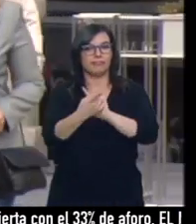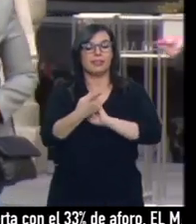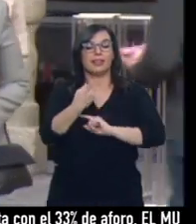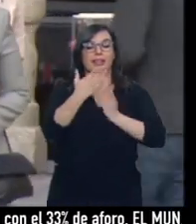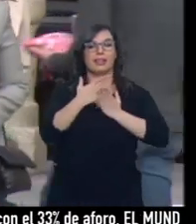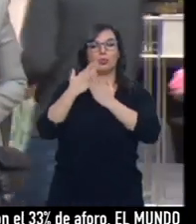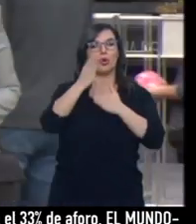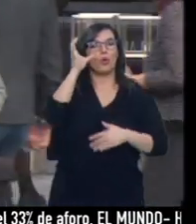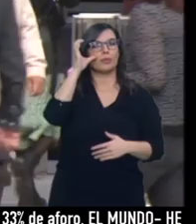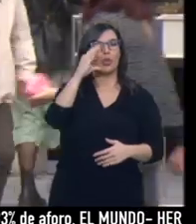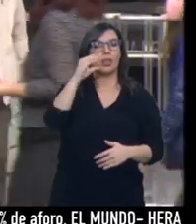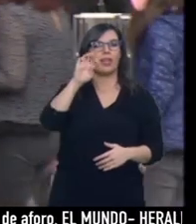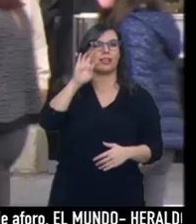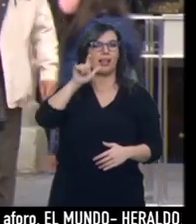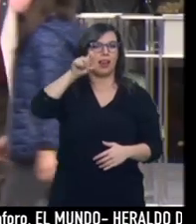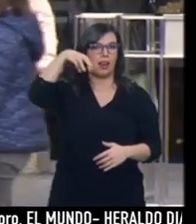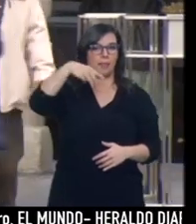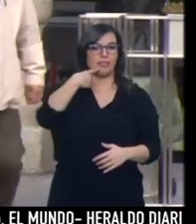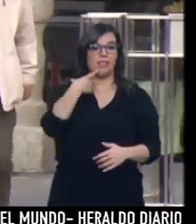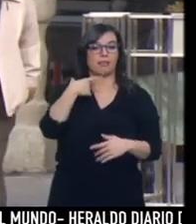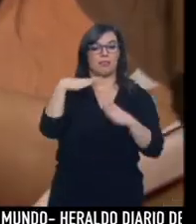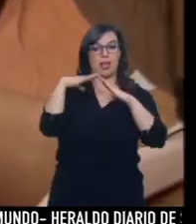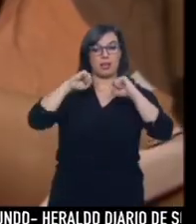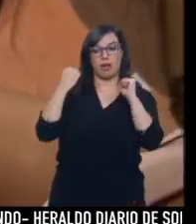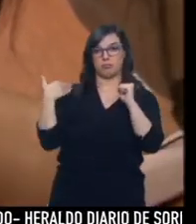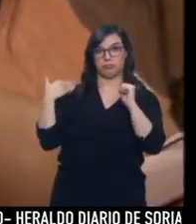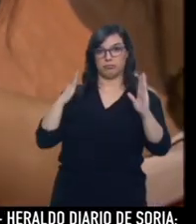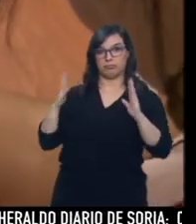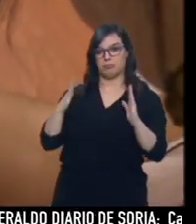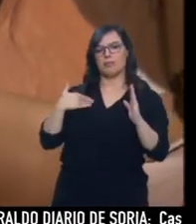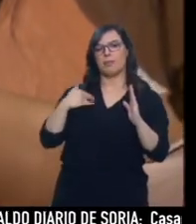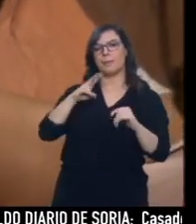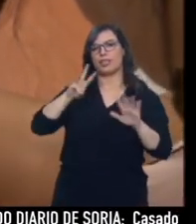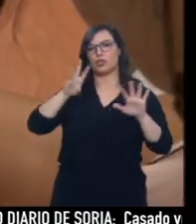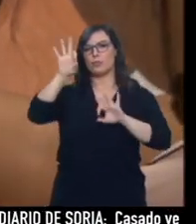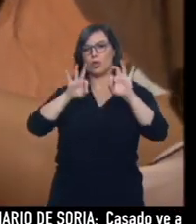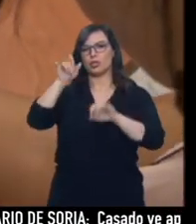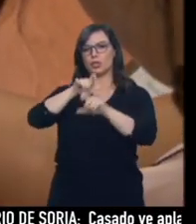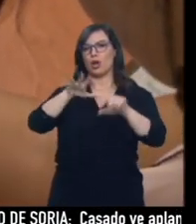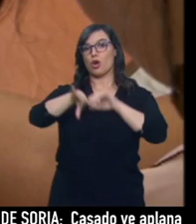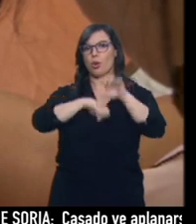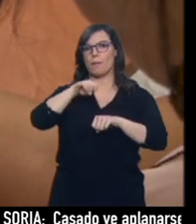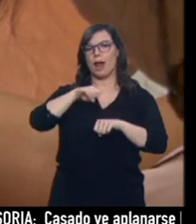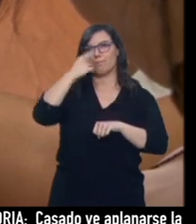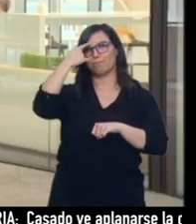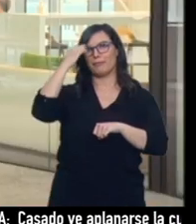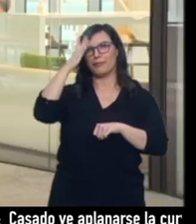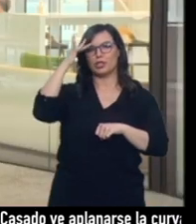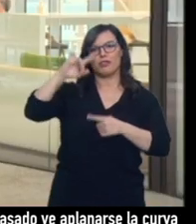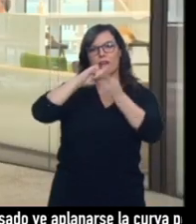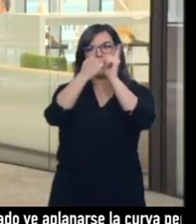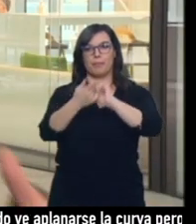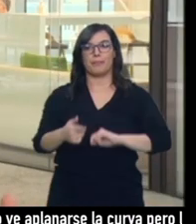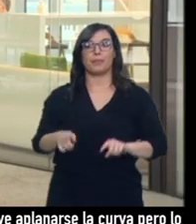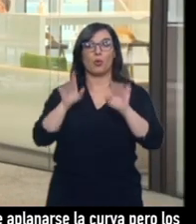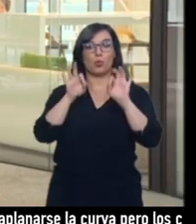CETELEM, el confinamiento ha hecho que el 28% de los encuestados haya cambiado su mentalidad a la hora de comprar online. En pleno